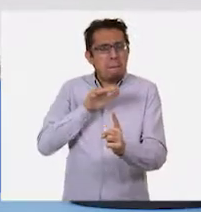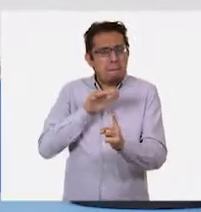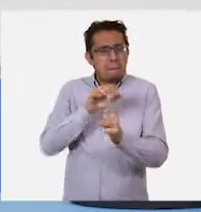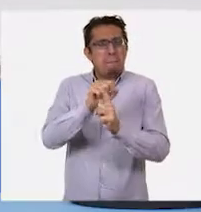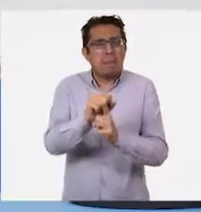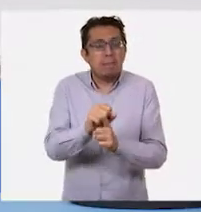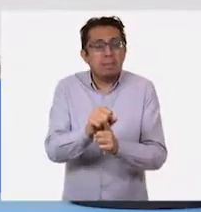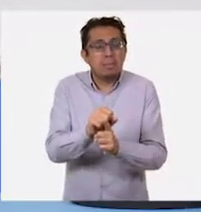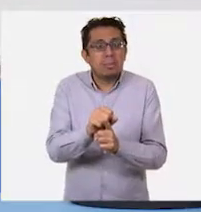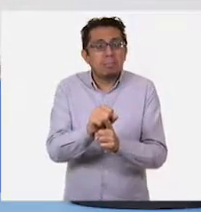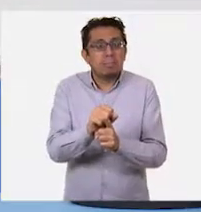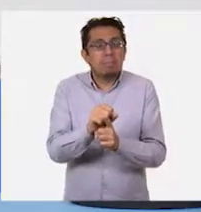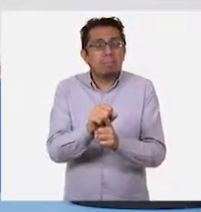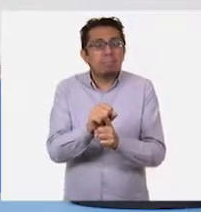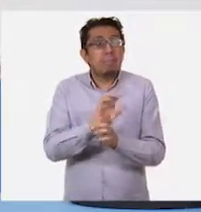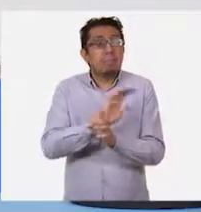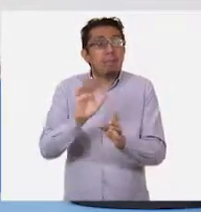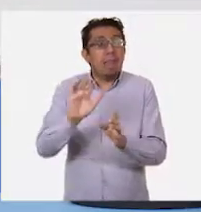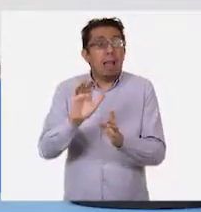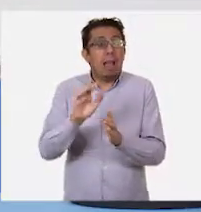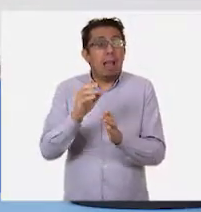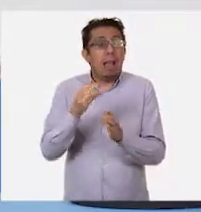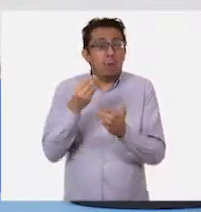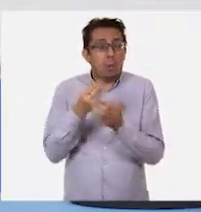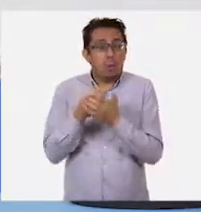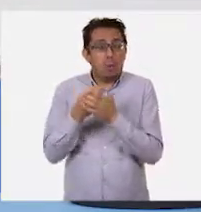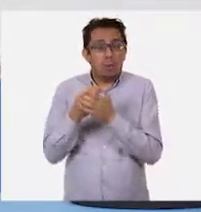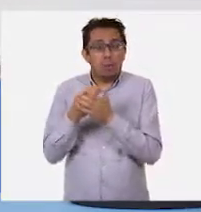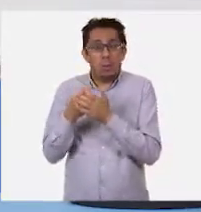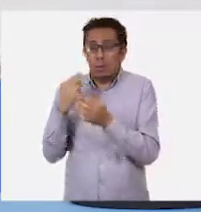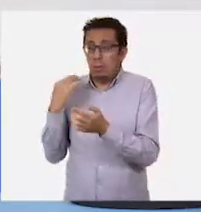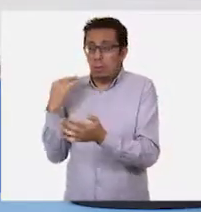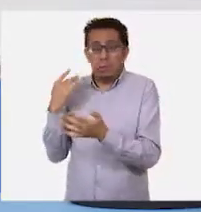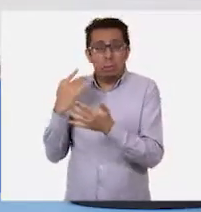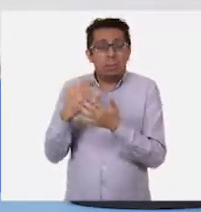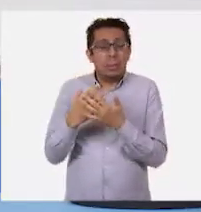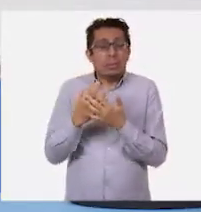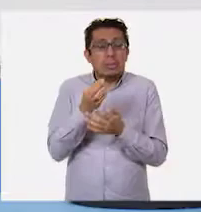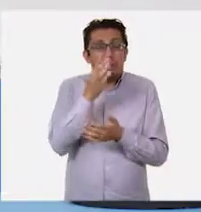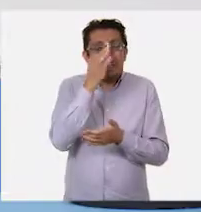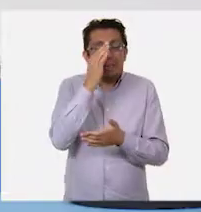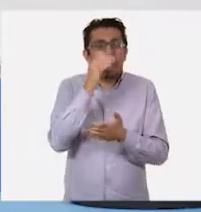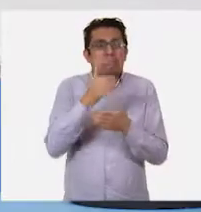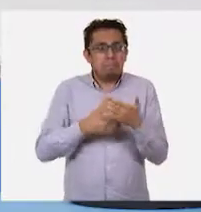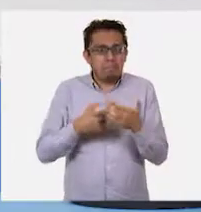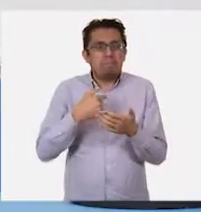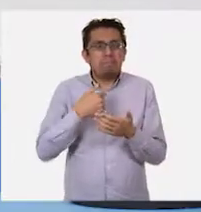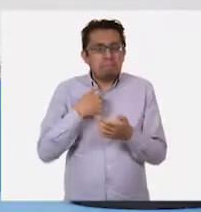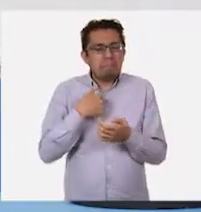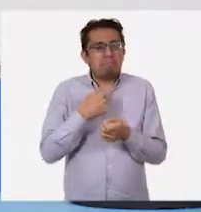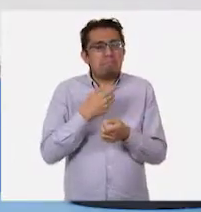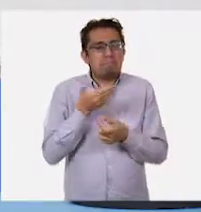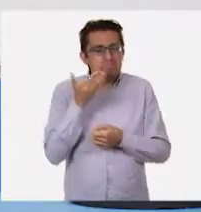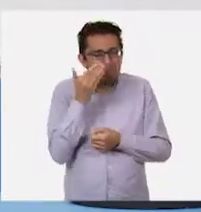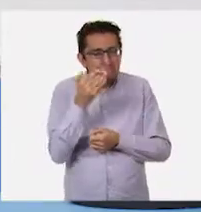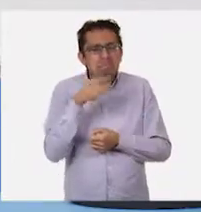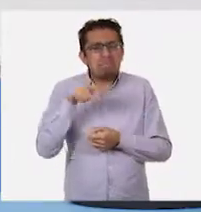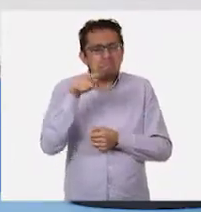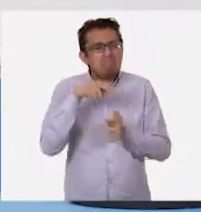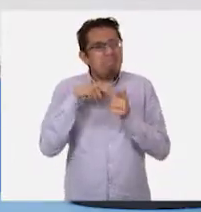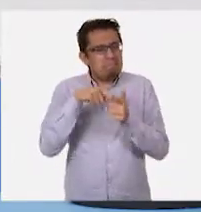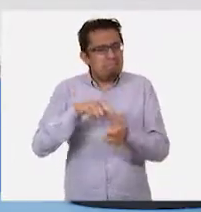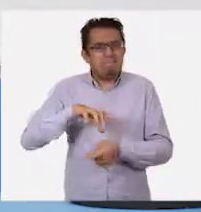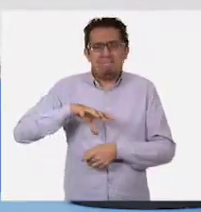Estamos a punto de terminar el curso, así que les invito a seguir esforzándose como hasta